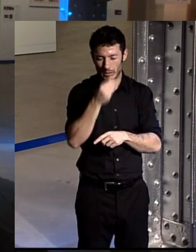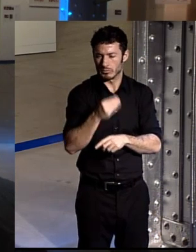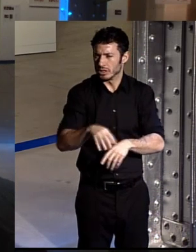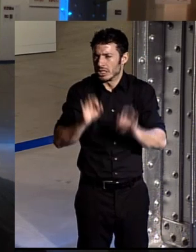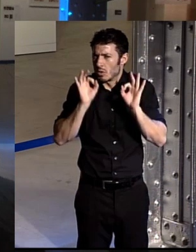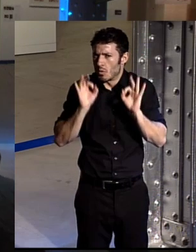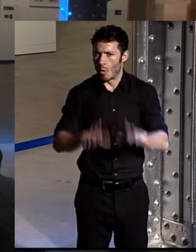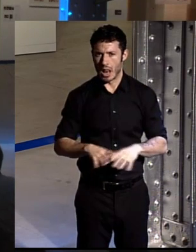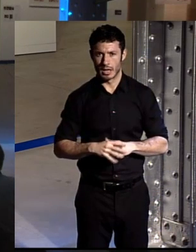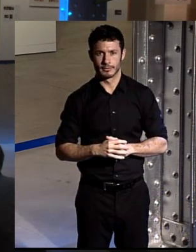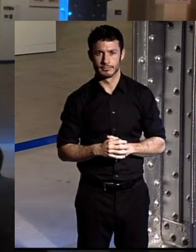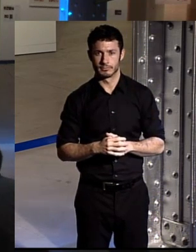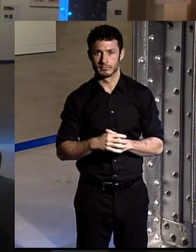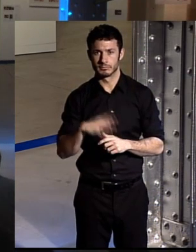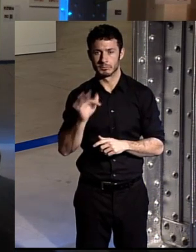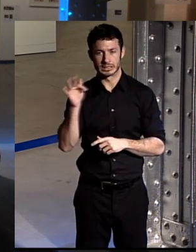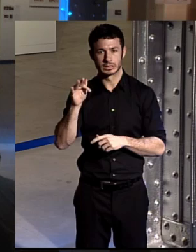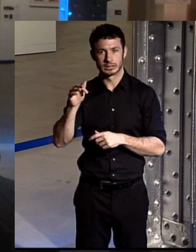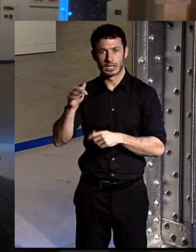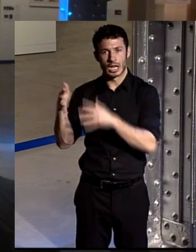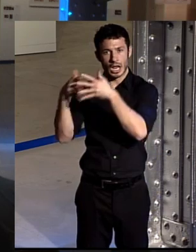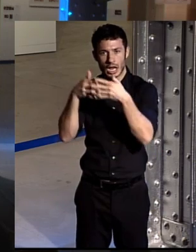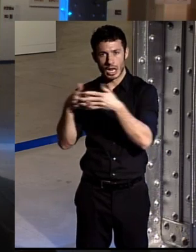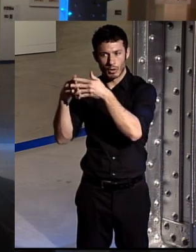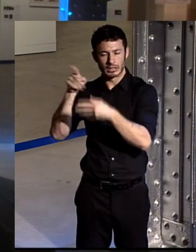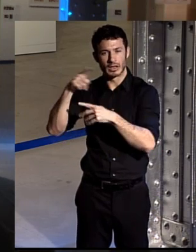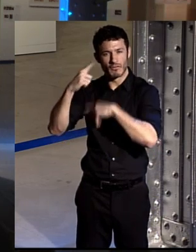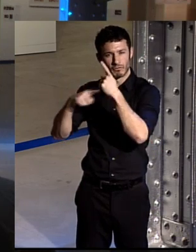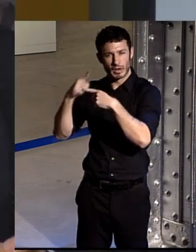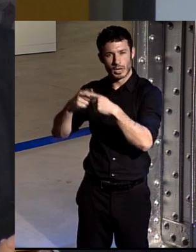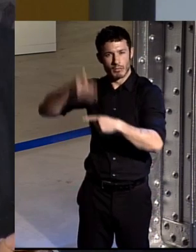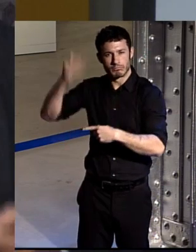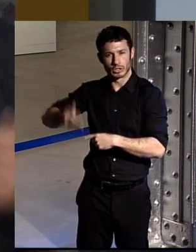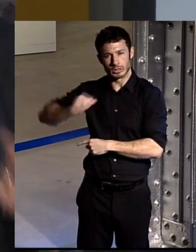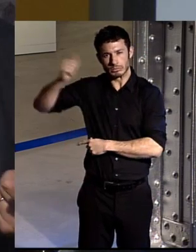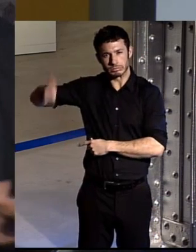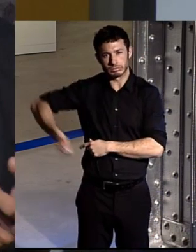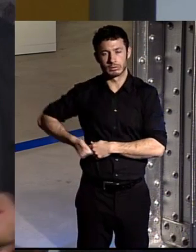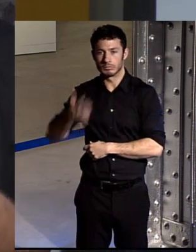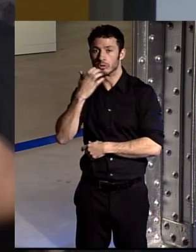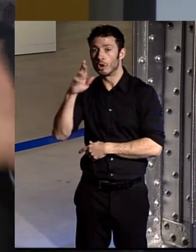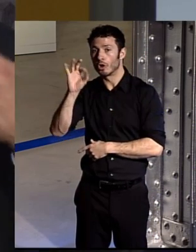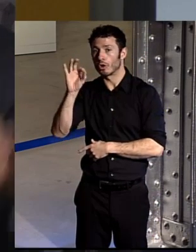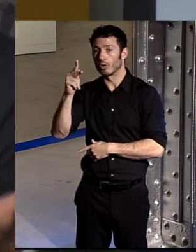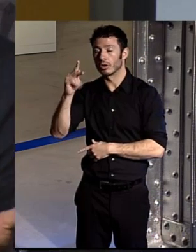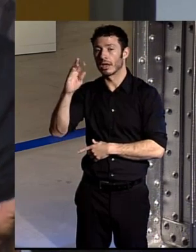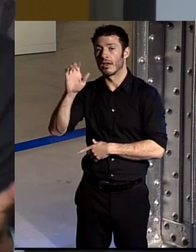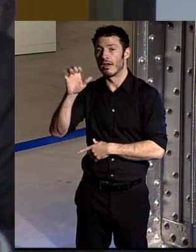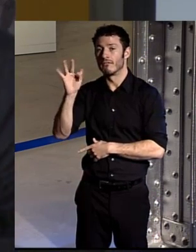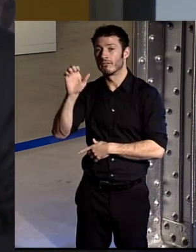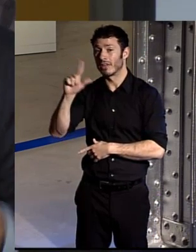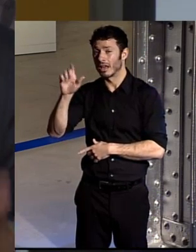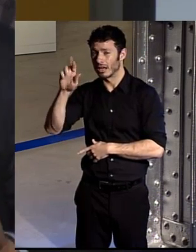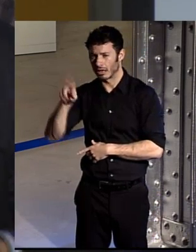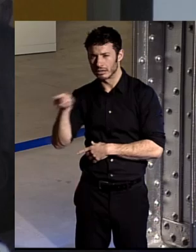Y además son grandes fortunas norteamericanas, la familia Rockefeller y otros, que han creado el virus, han creado